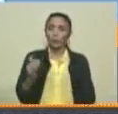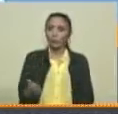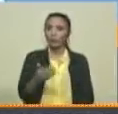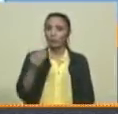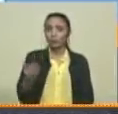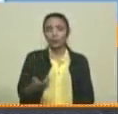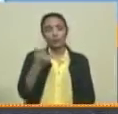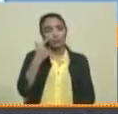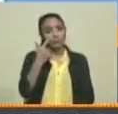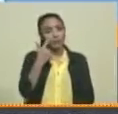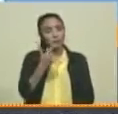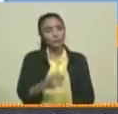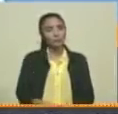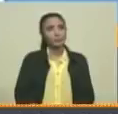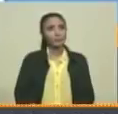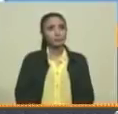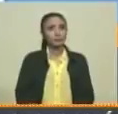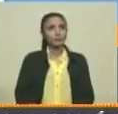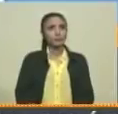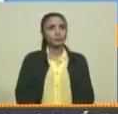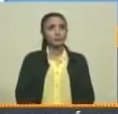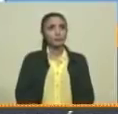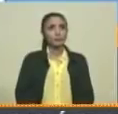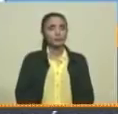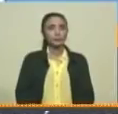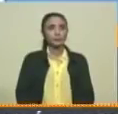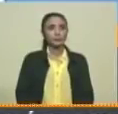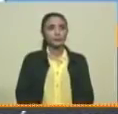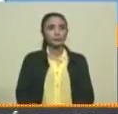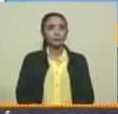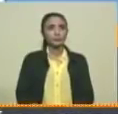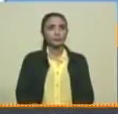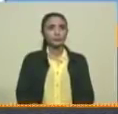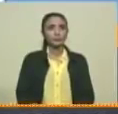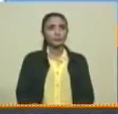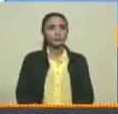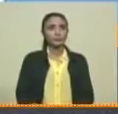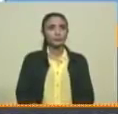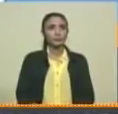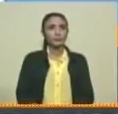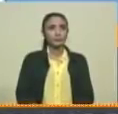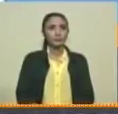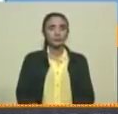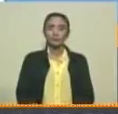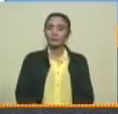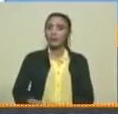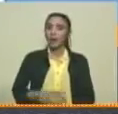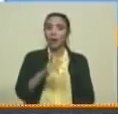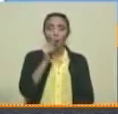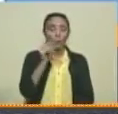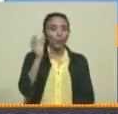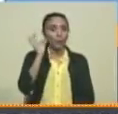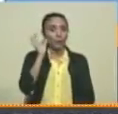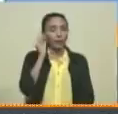Fíjense ustedes, queridos camaradas, queridas camaradas,